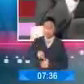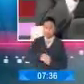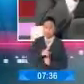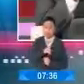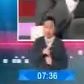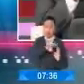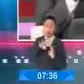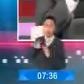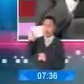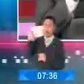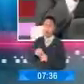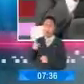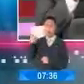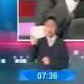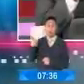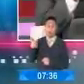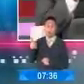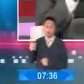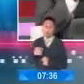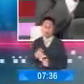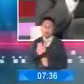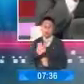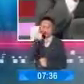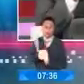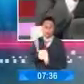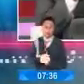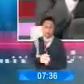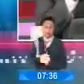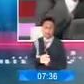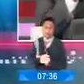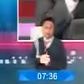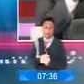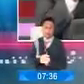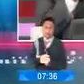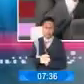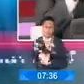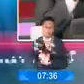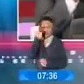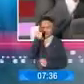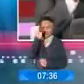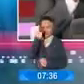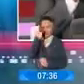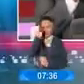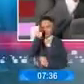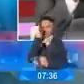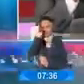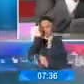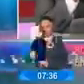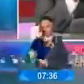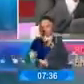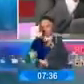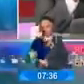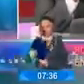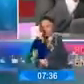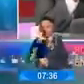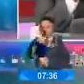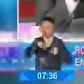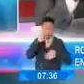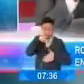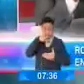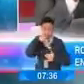distractor mediático de lo que está sucediendo. Ahí hay un tema, las investigaciones. Es que esta semana, como usted